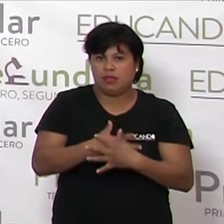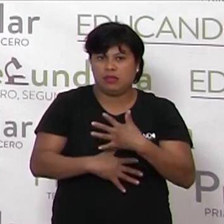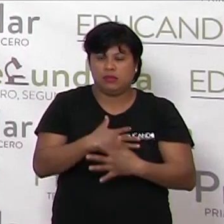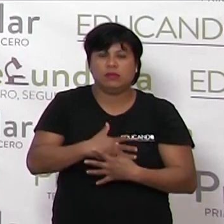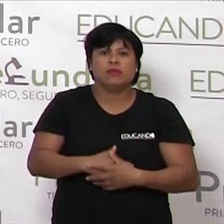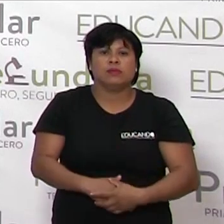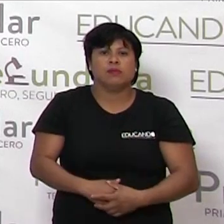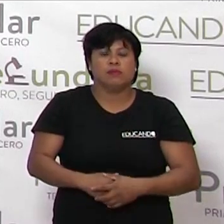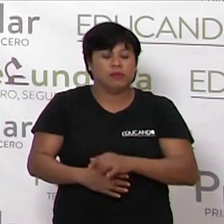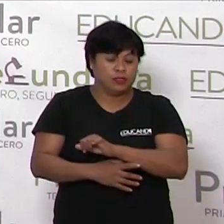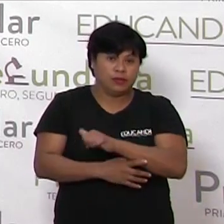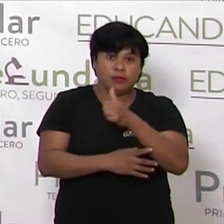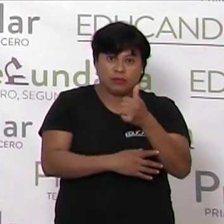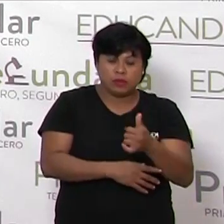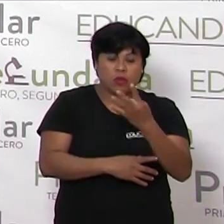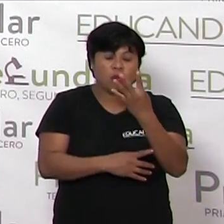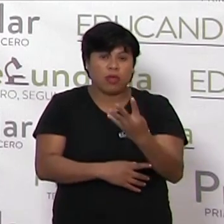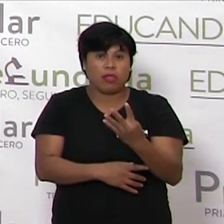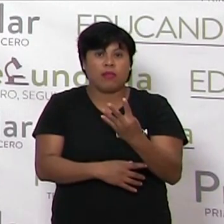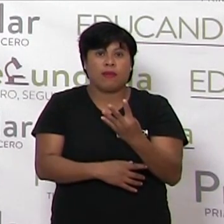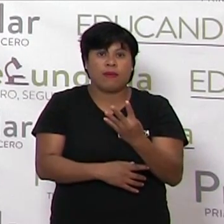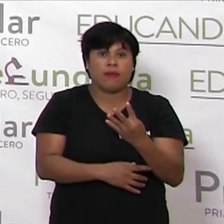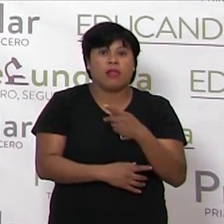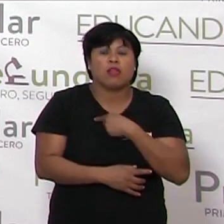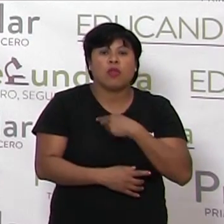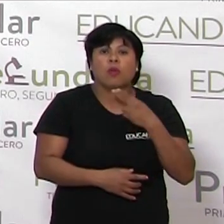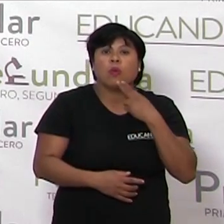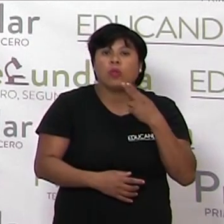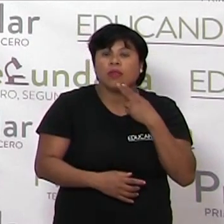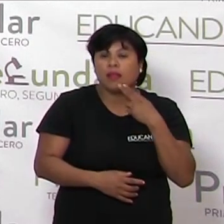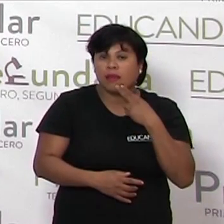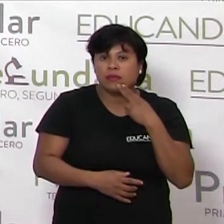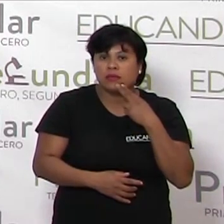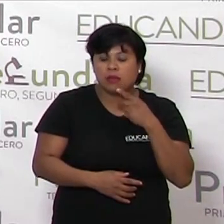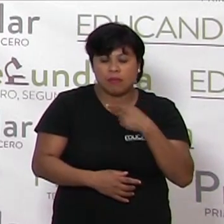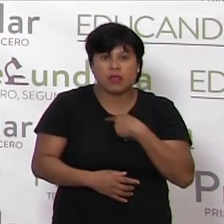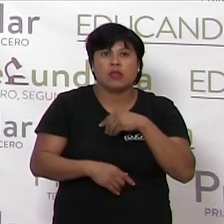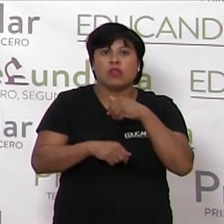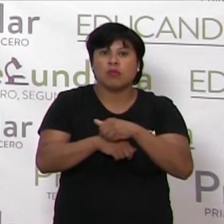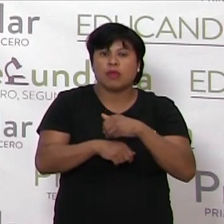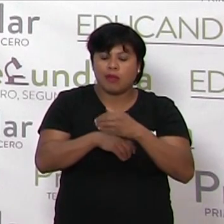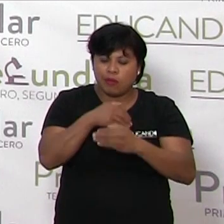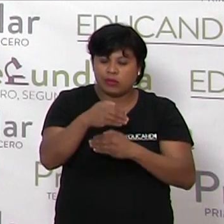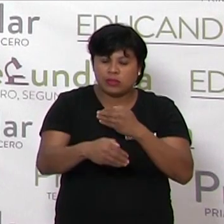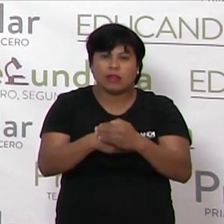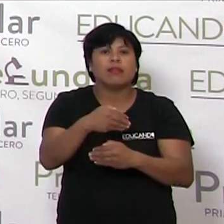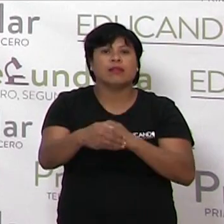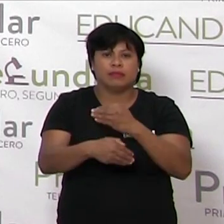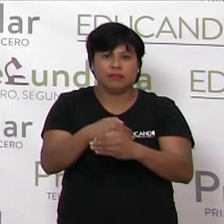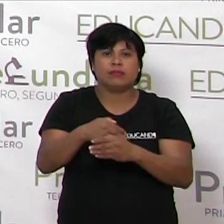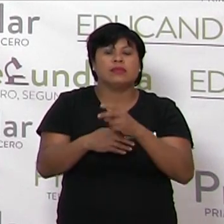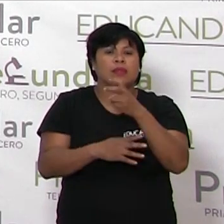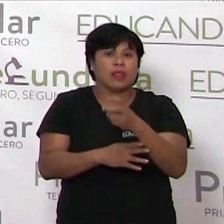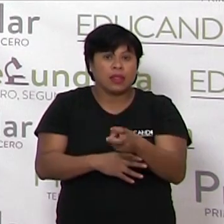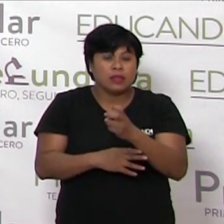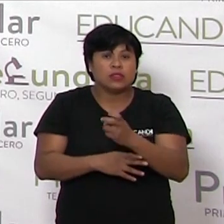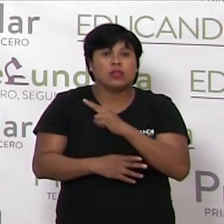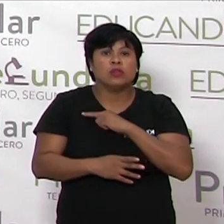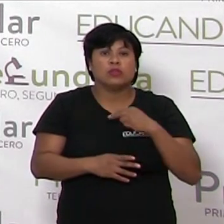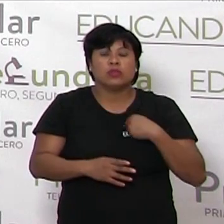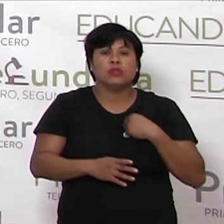pesos. Voy con el siguiente, 4, y utilizo mi factor constante de